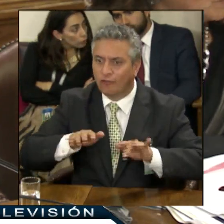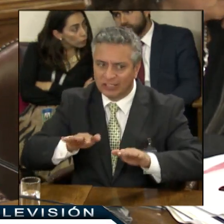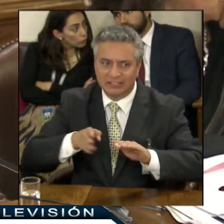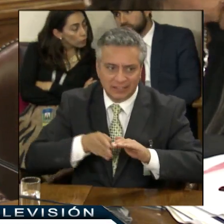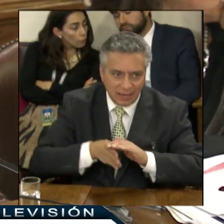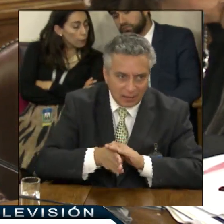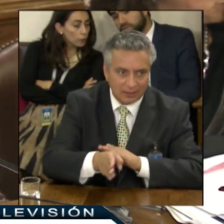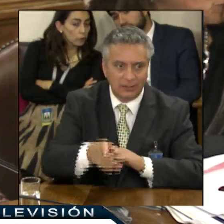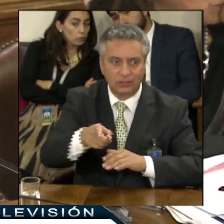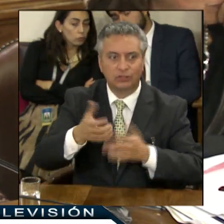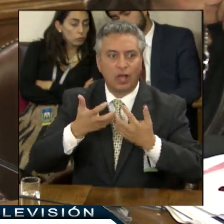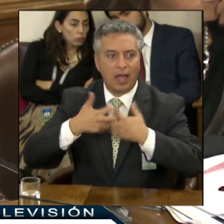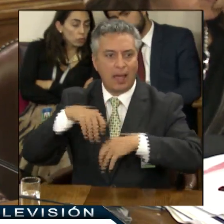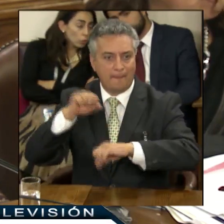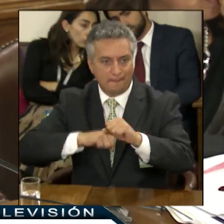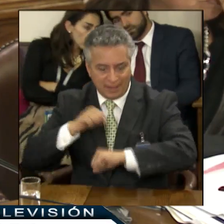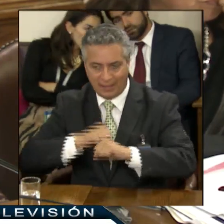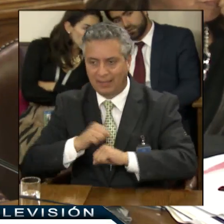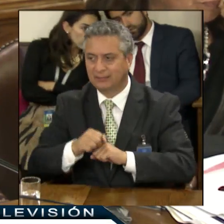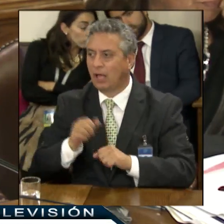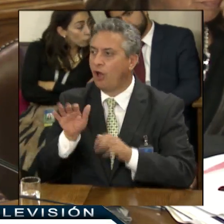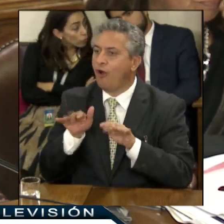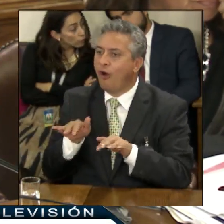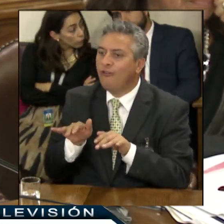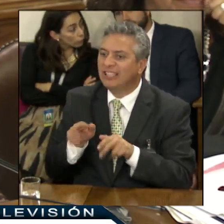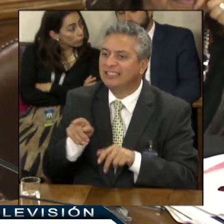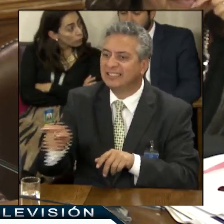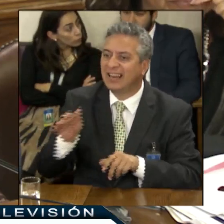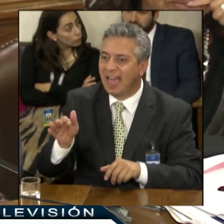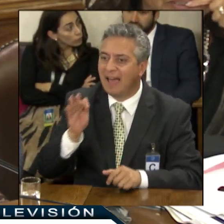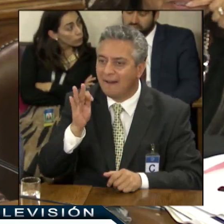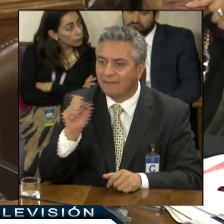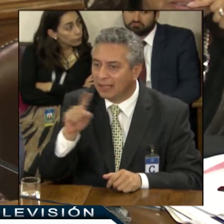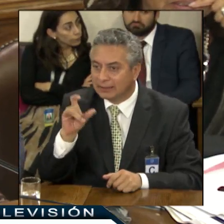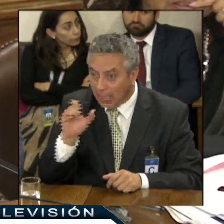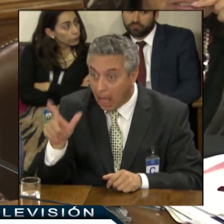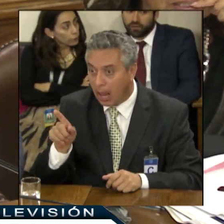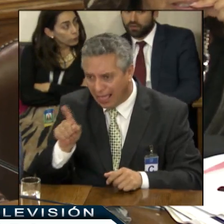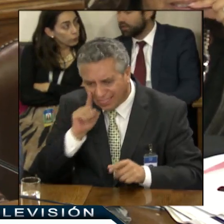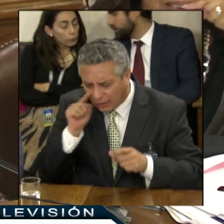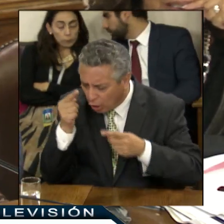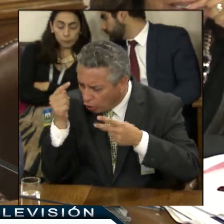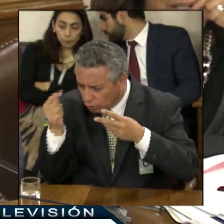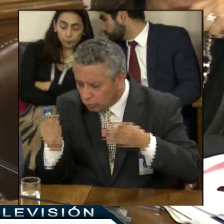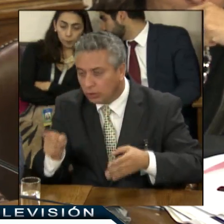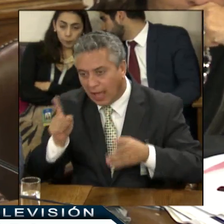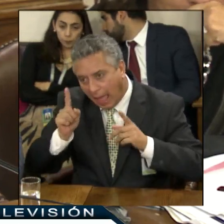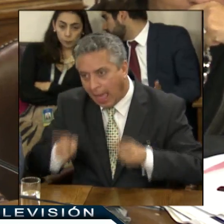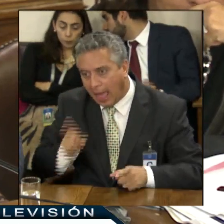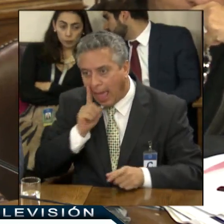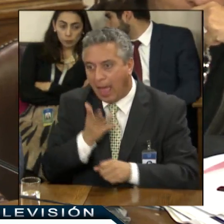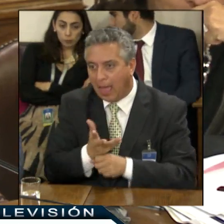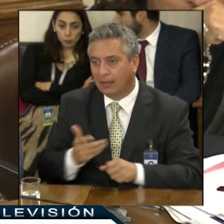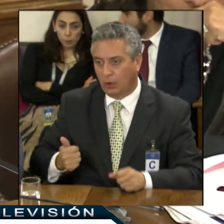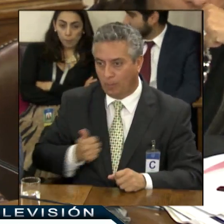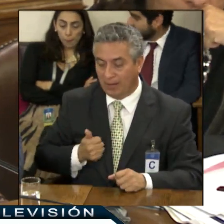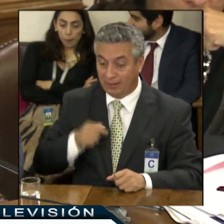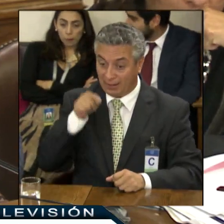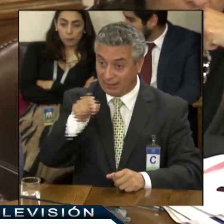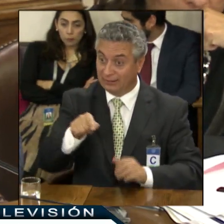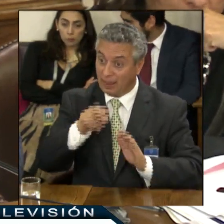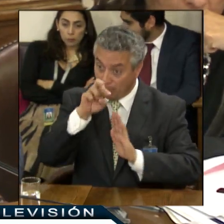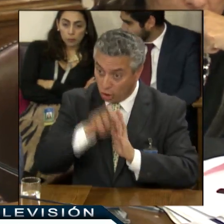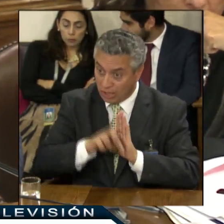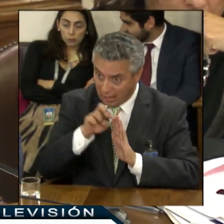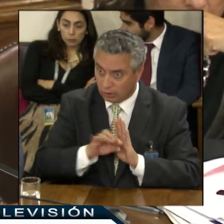ingreso a la empresa a la oficina fiscal una serie de variables que hay que cumplir Bueno ese proyecto así como otros